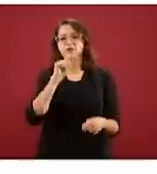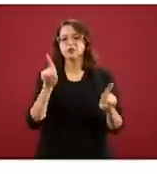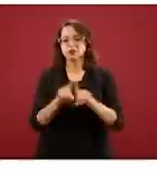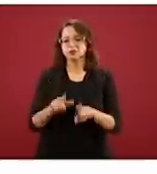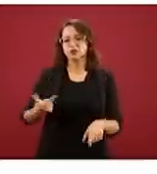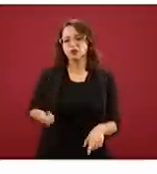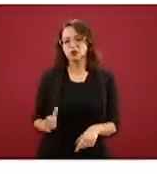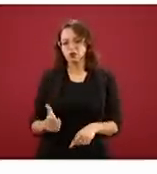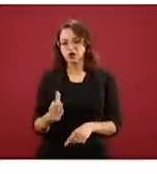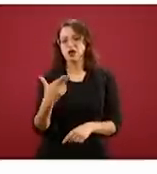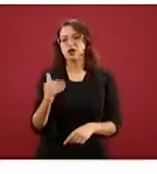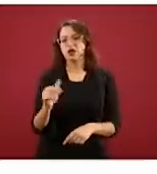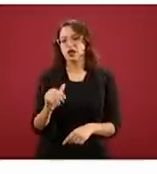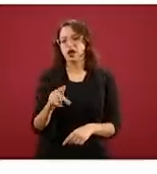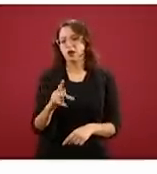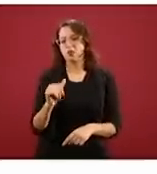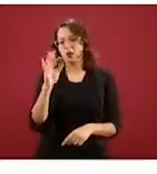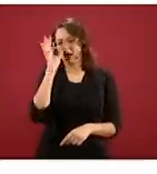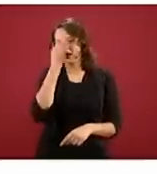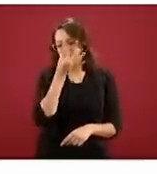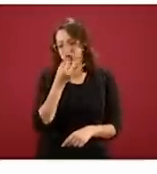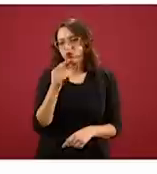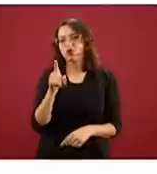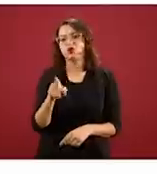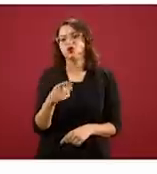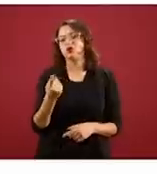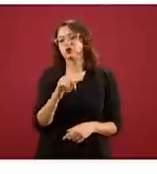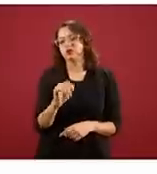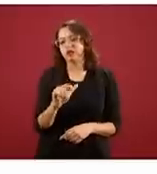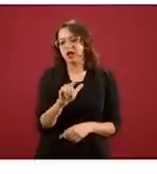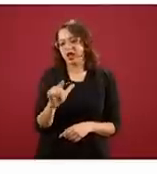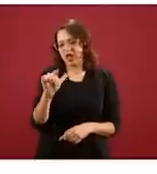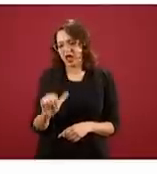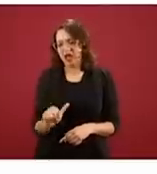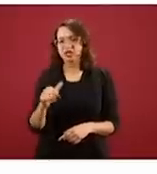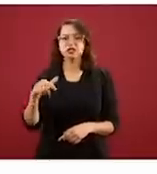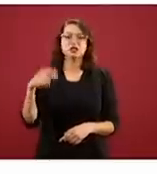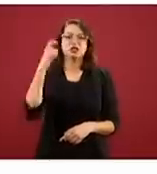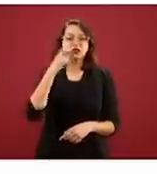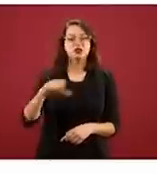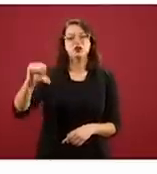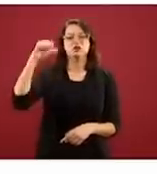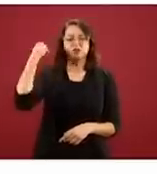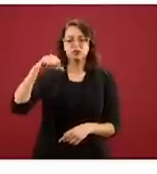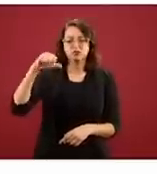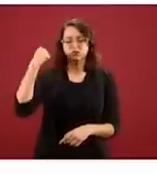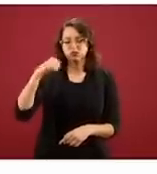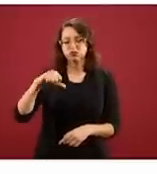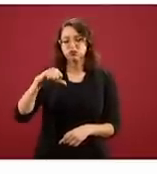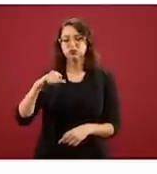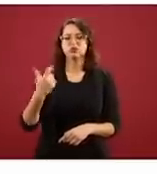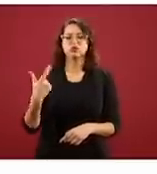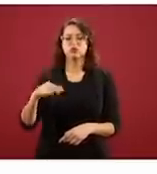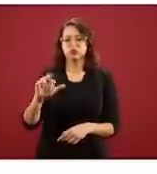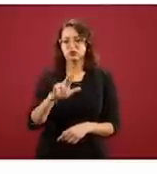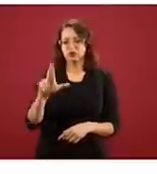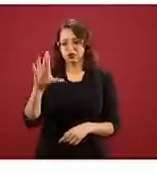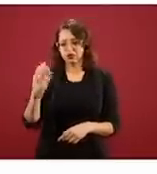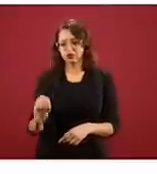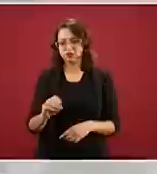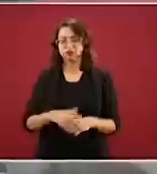Guanajuato, Irapuato, León, Salamanca, Celaya, Guerrero, Acapulco y Quintana Roo por